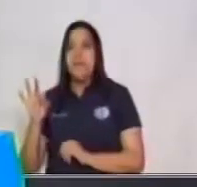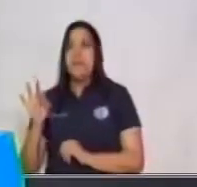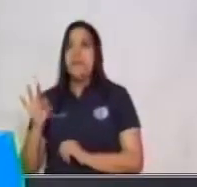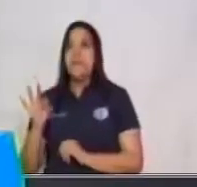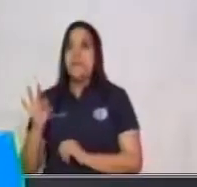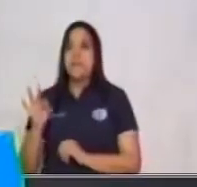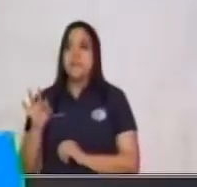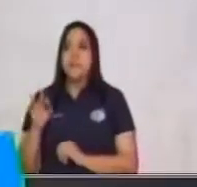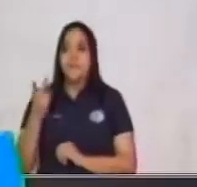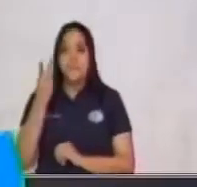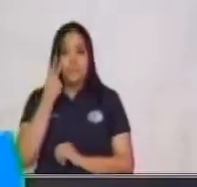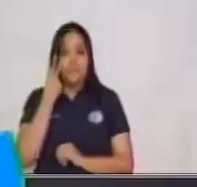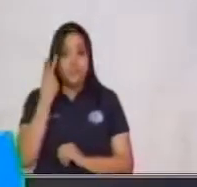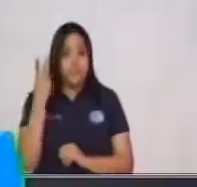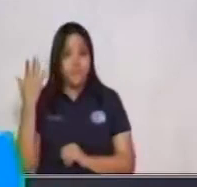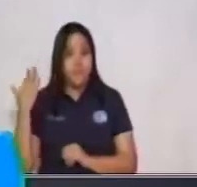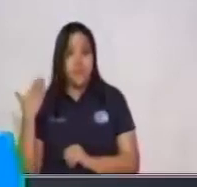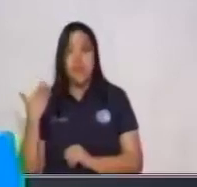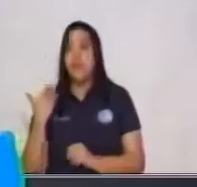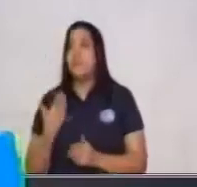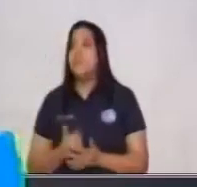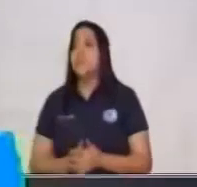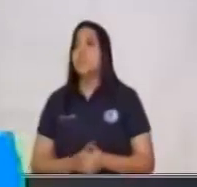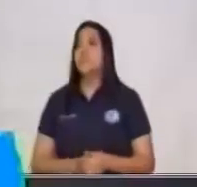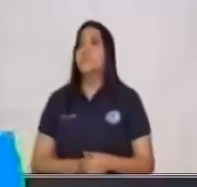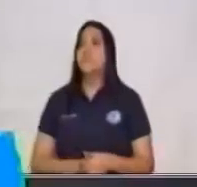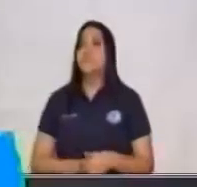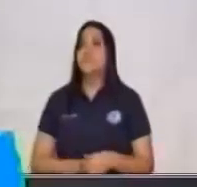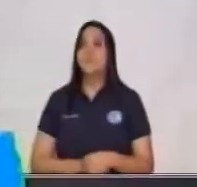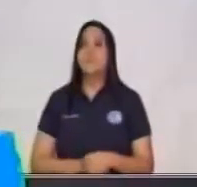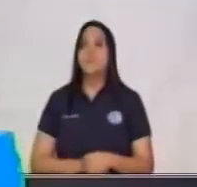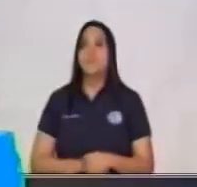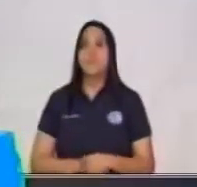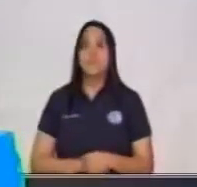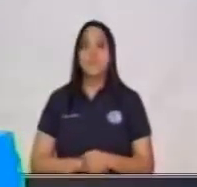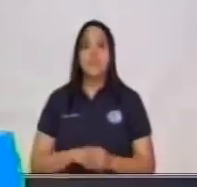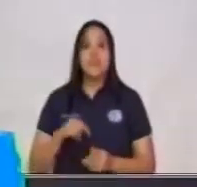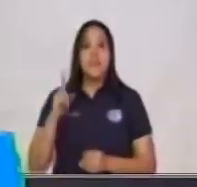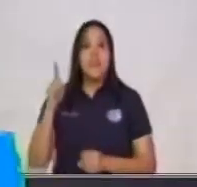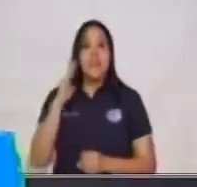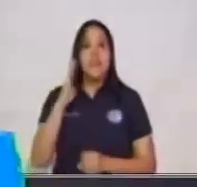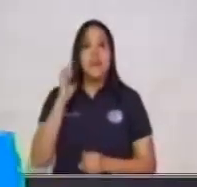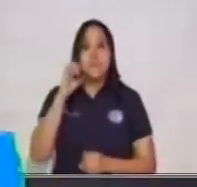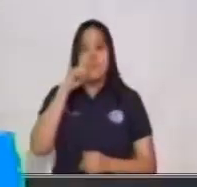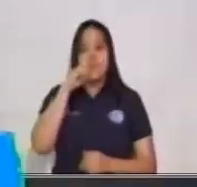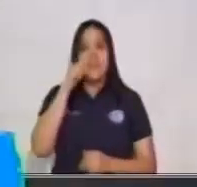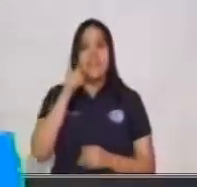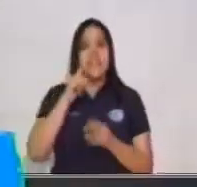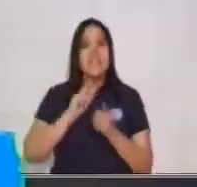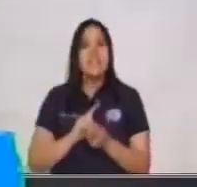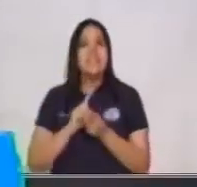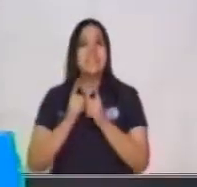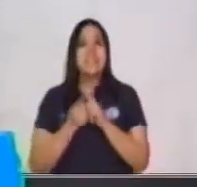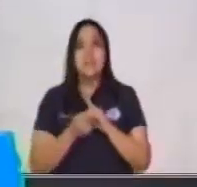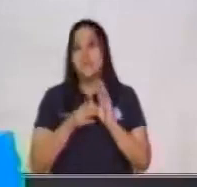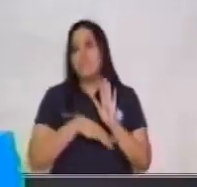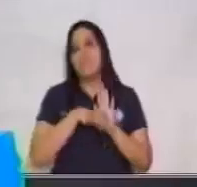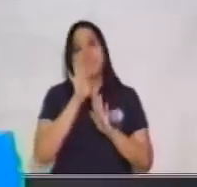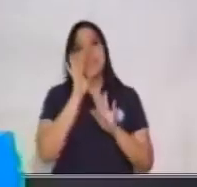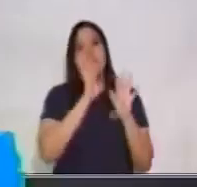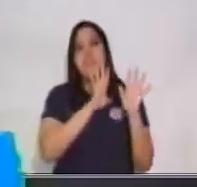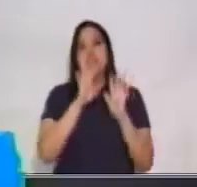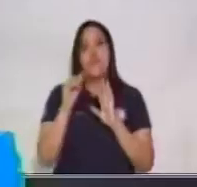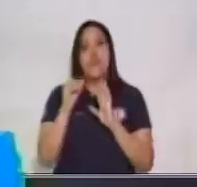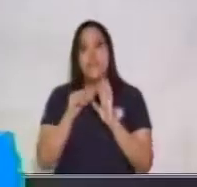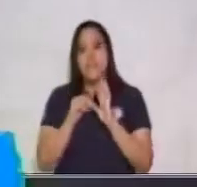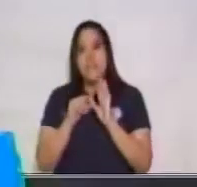observado, como habíamos esperado, el ángulo beta se pasa de 90 grados. Entonces nos